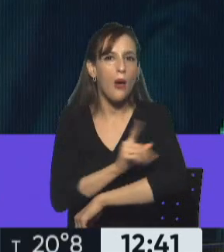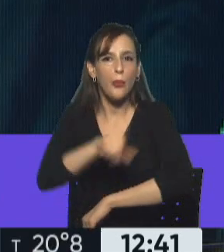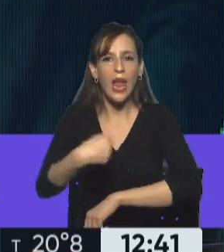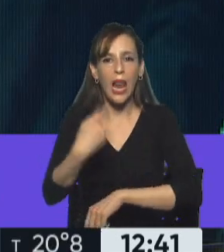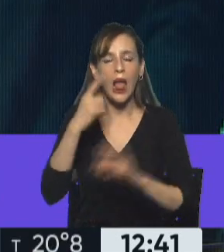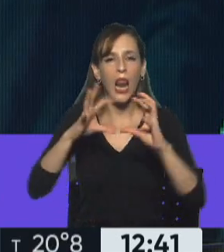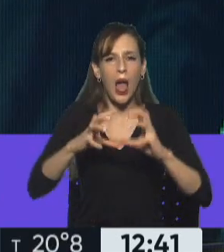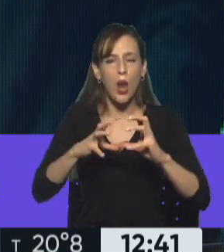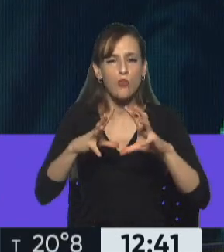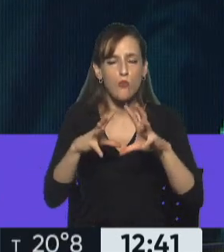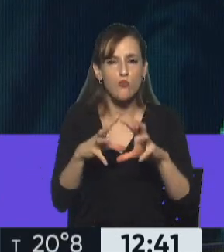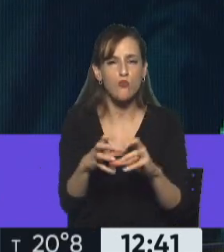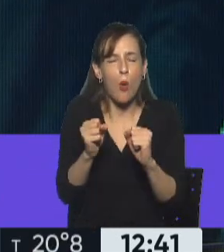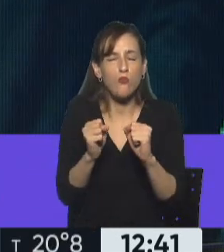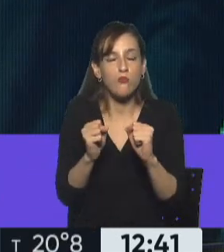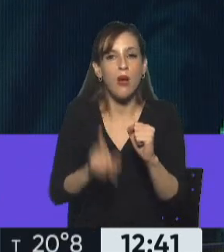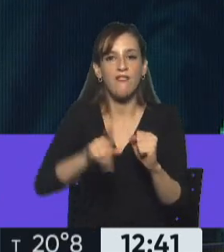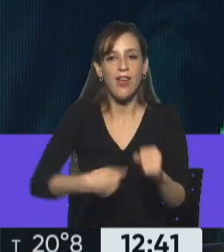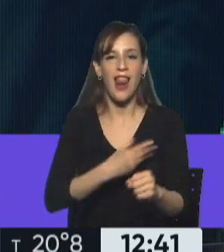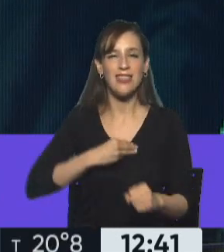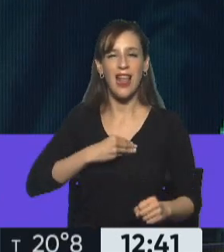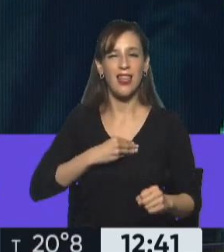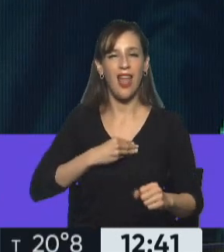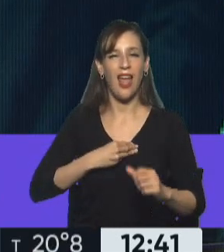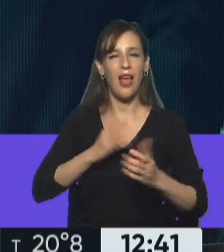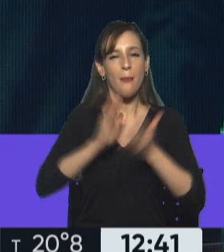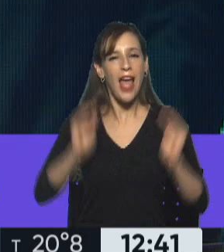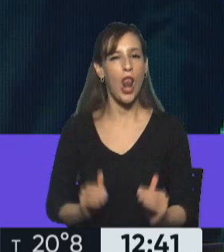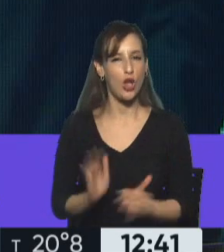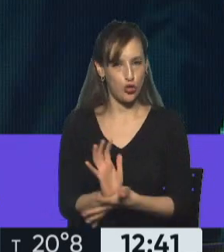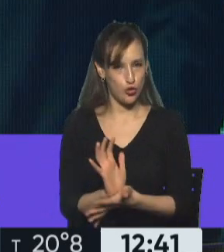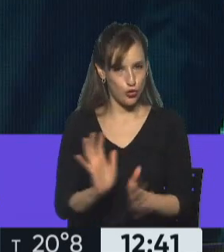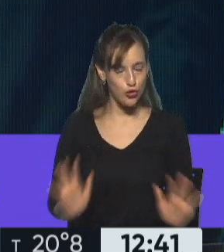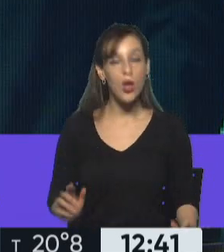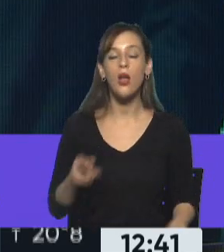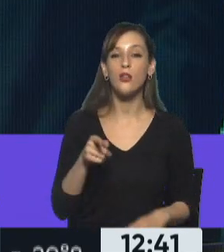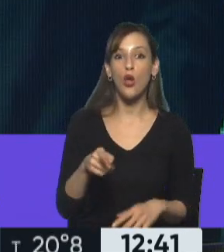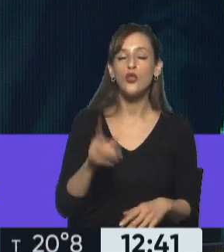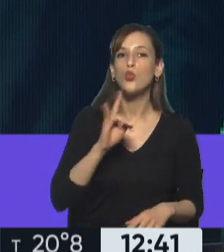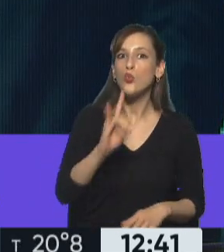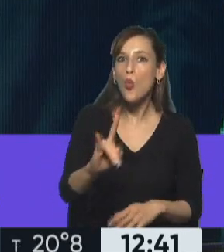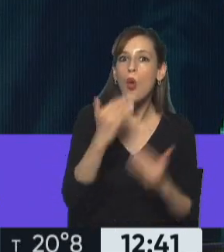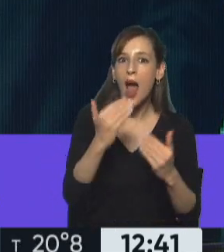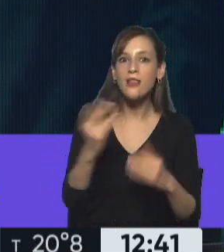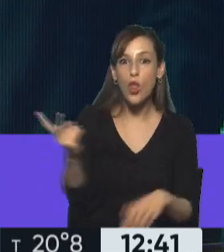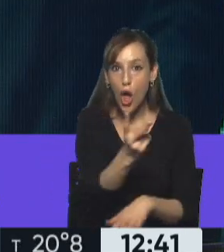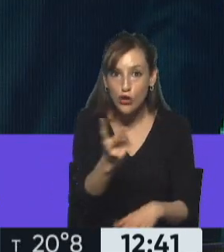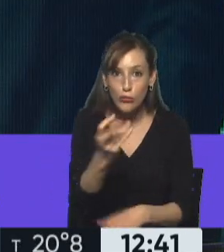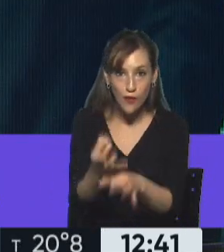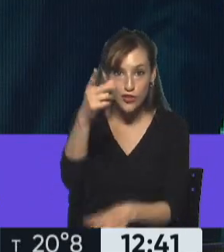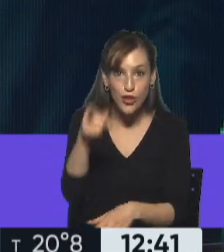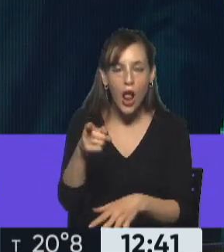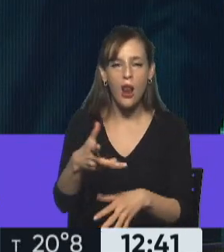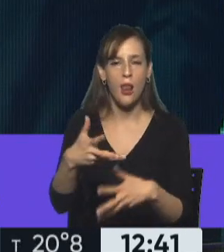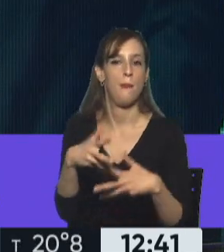un tipo de analgesia o sea que son un blanco estos sensores que ellos se encontraron para el tratamiento de